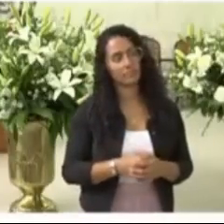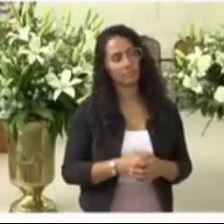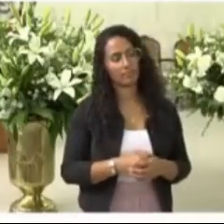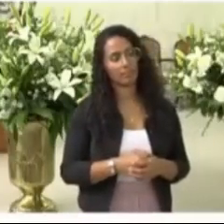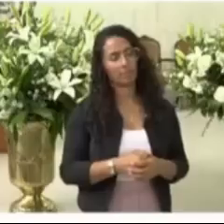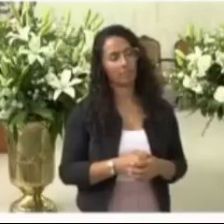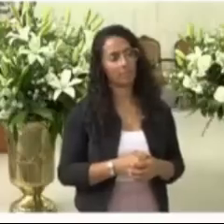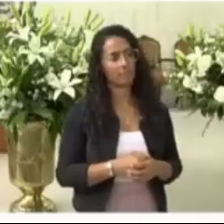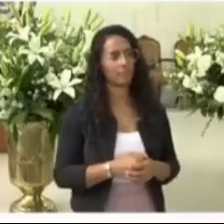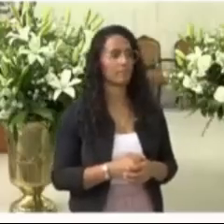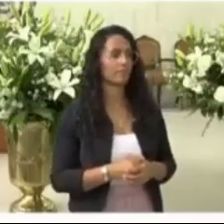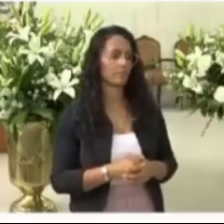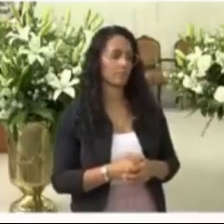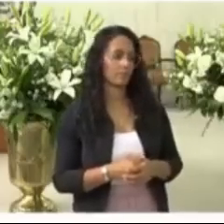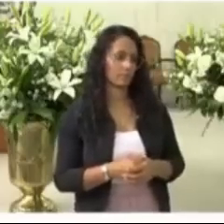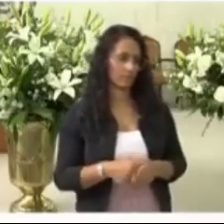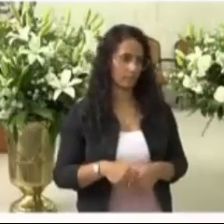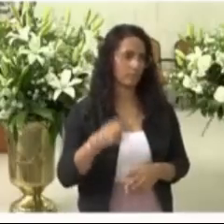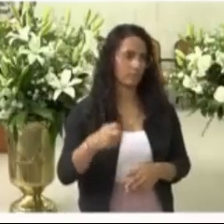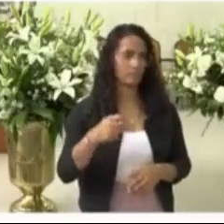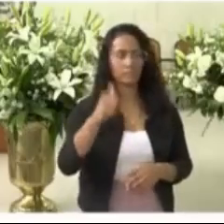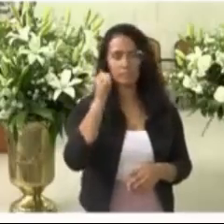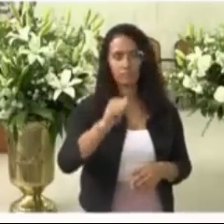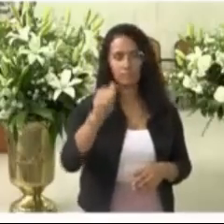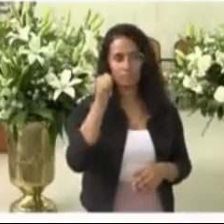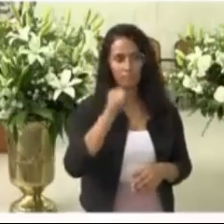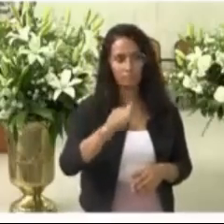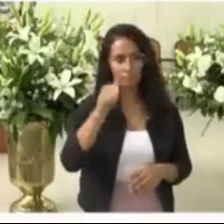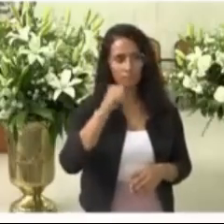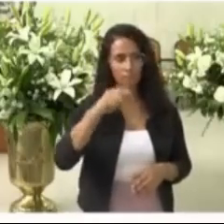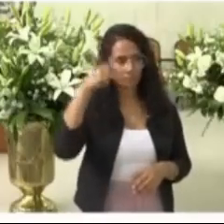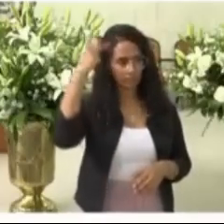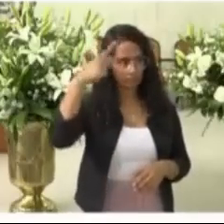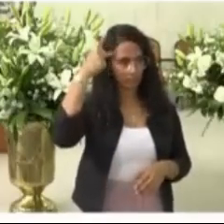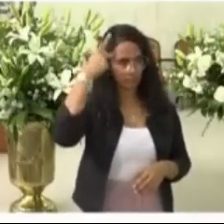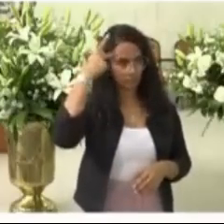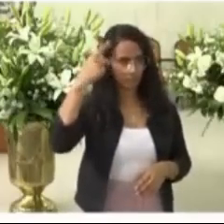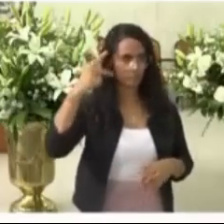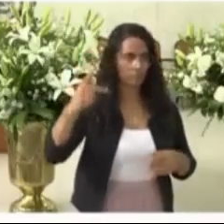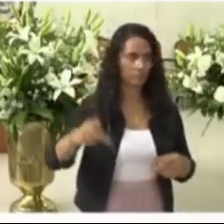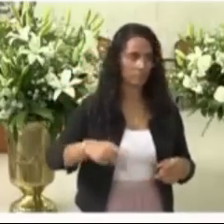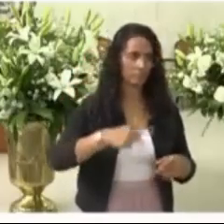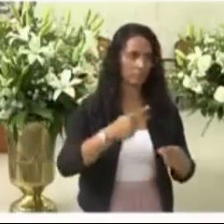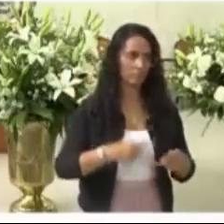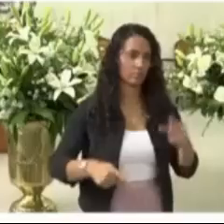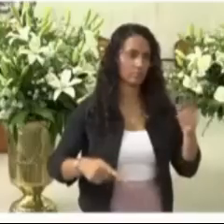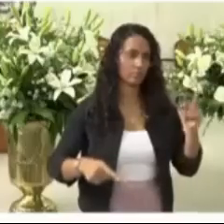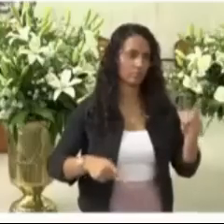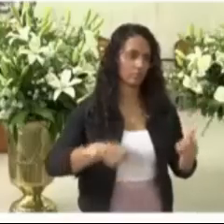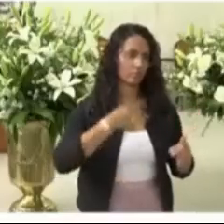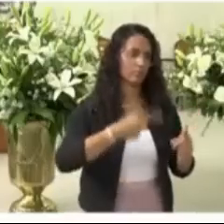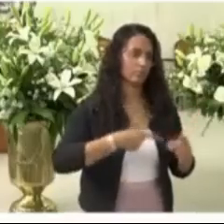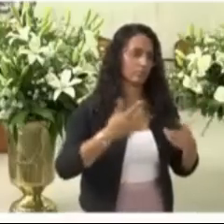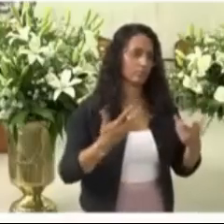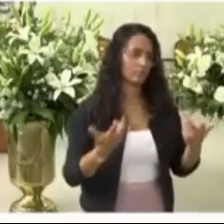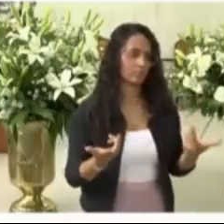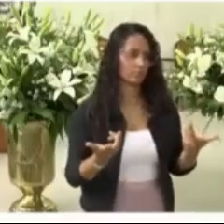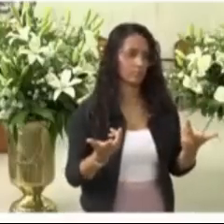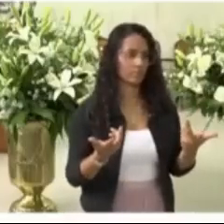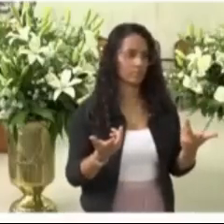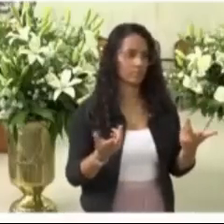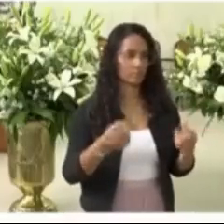Son las preguntas que en el diario vivir enfrentamos. Y me refiero no solo al congregante,